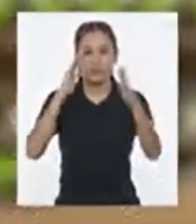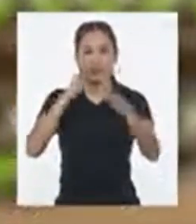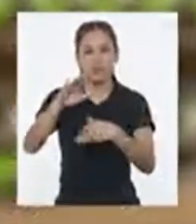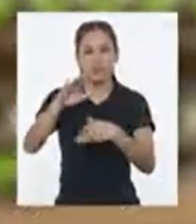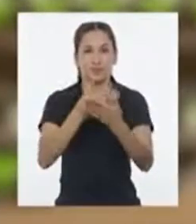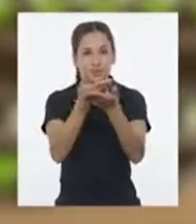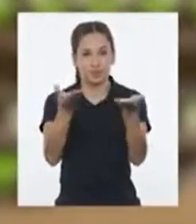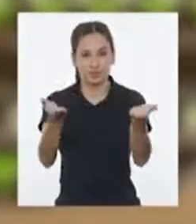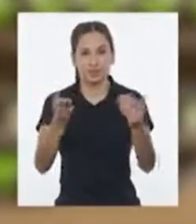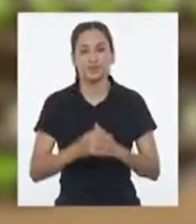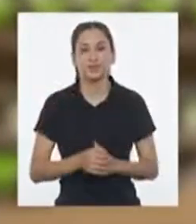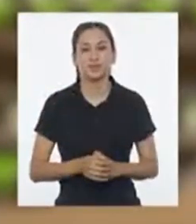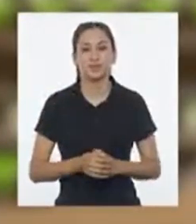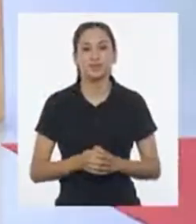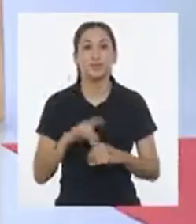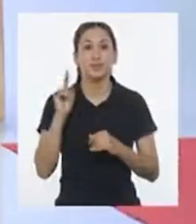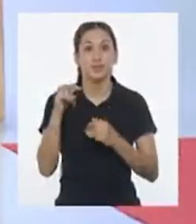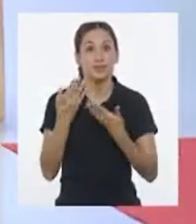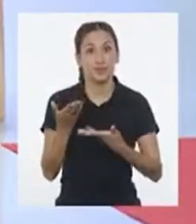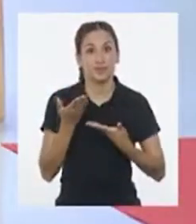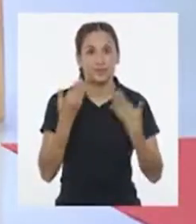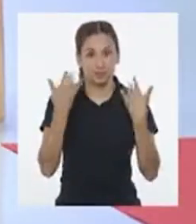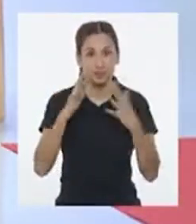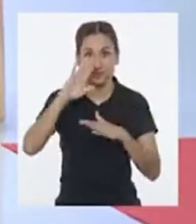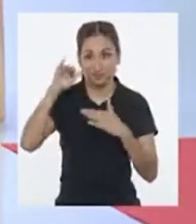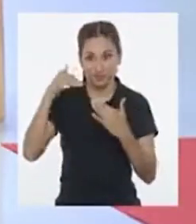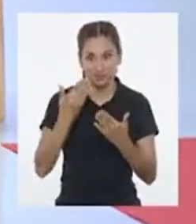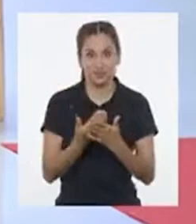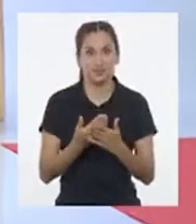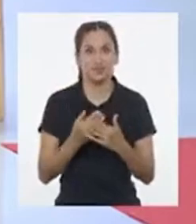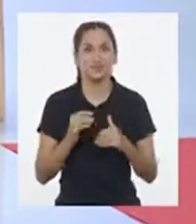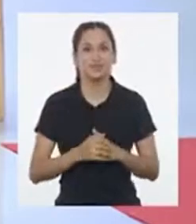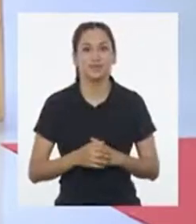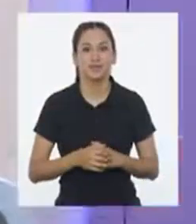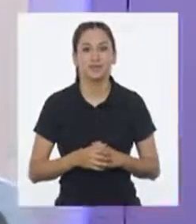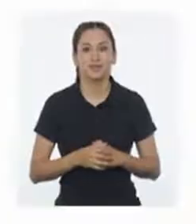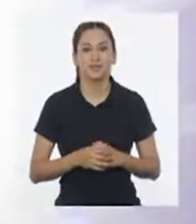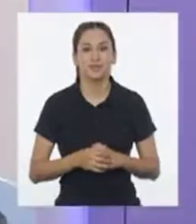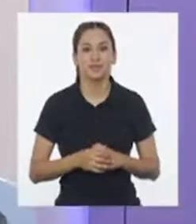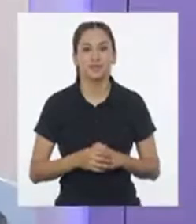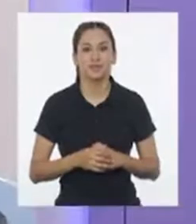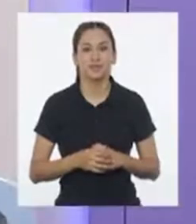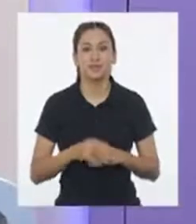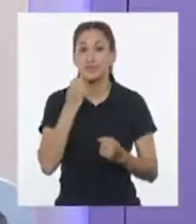Saludos a todas y todos. Nuestro invitado ya está llegando.